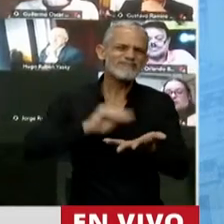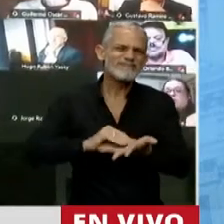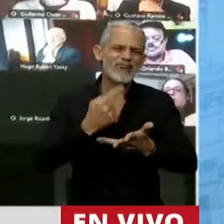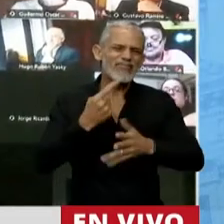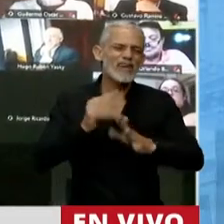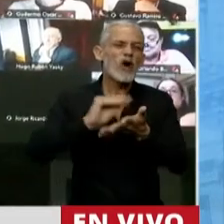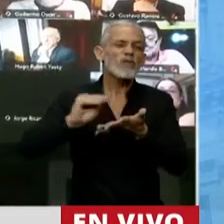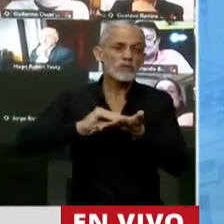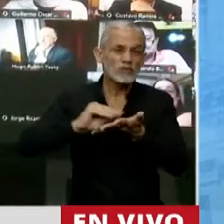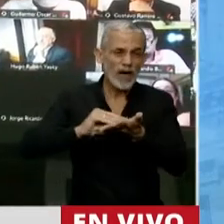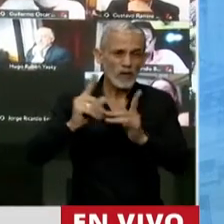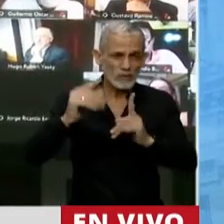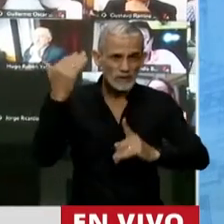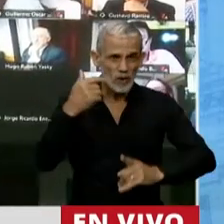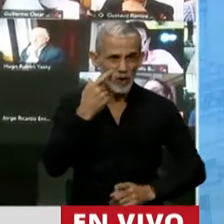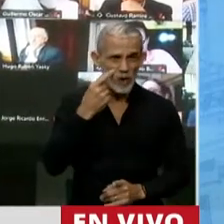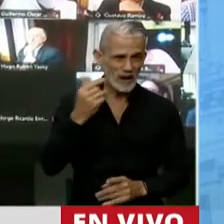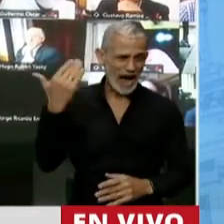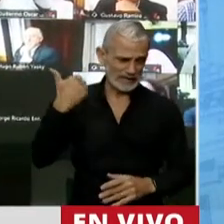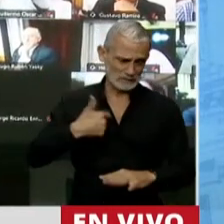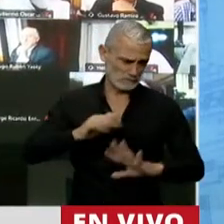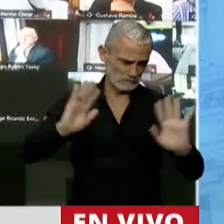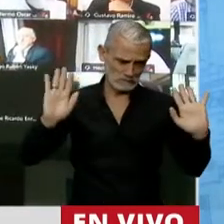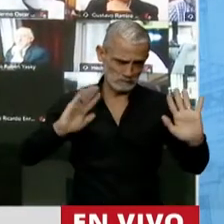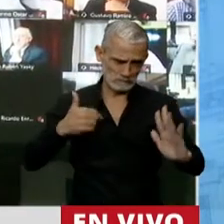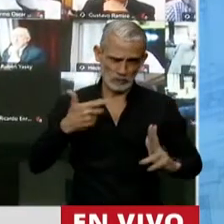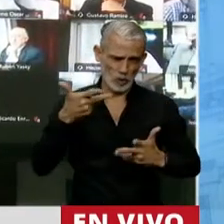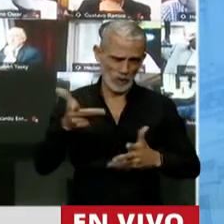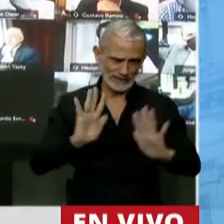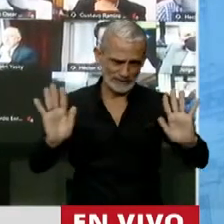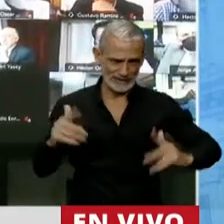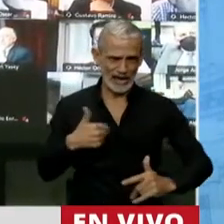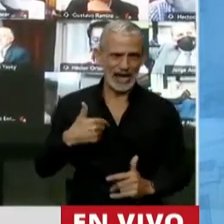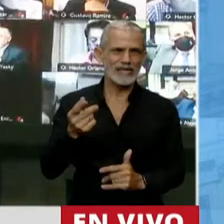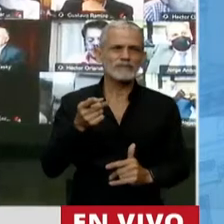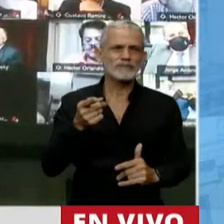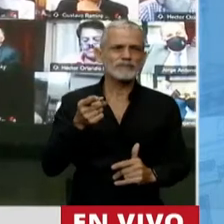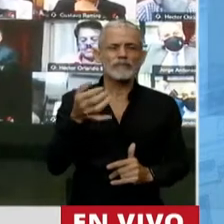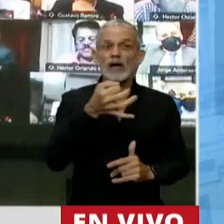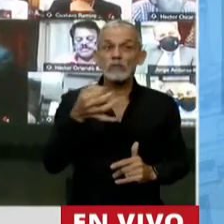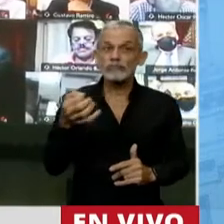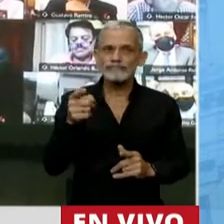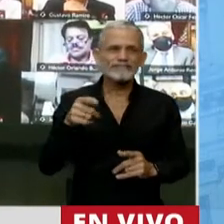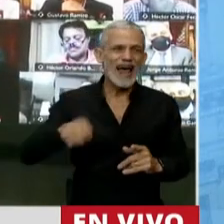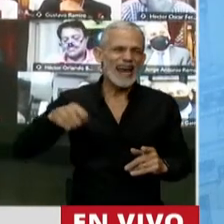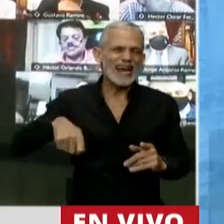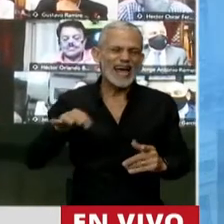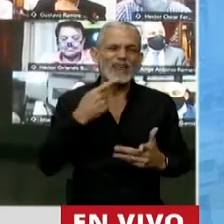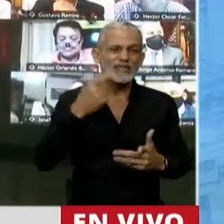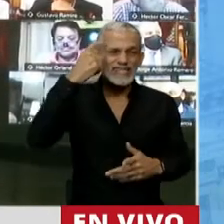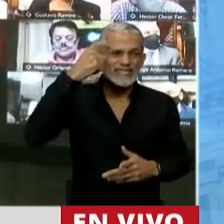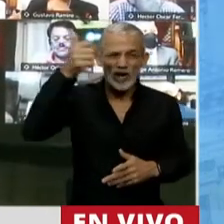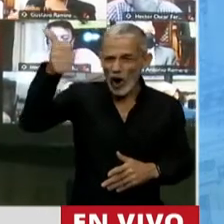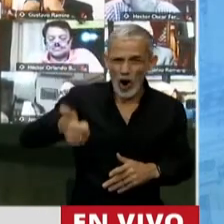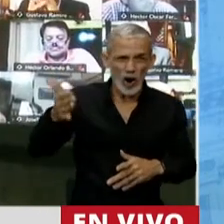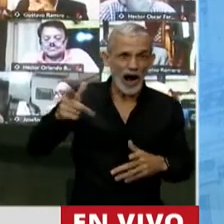lo que dijo ahí el señor, el diputado anterior, el proponente, porque en realidad, como dijo el diputado Neri, habría que estar un